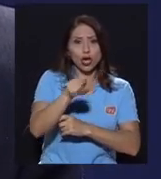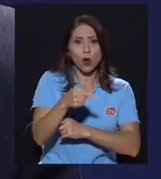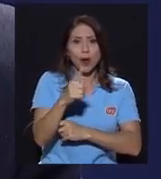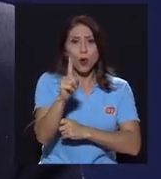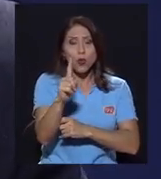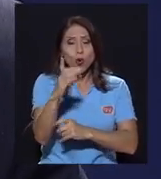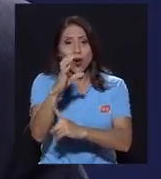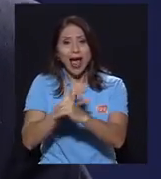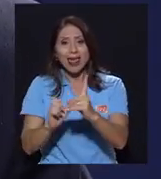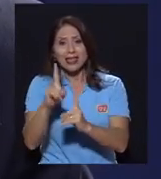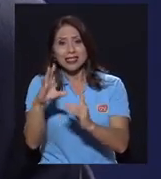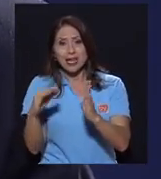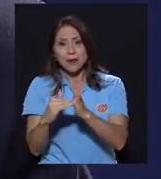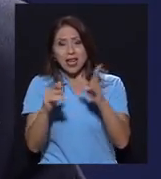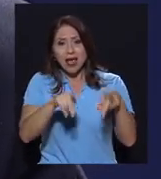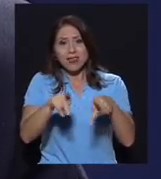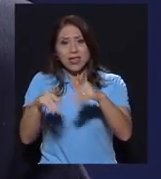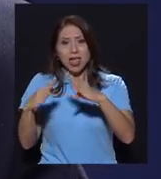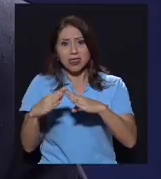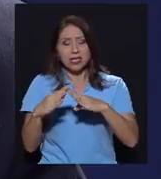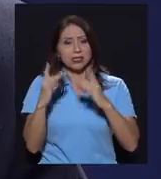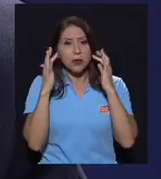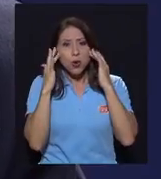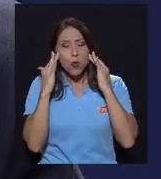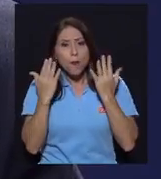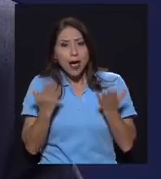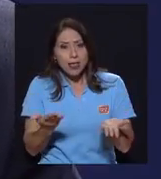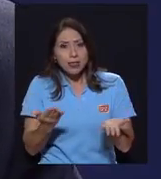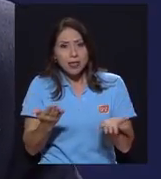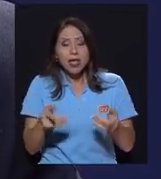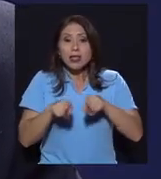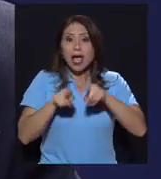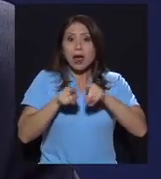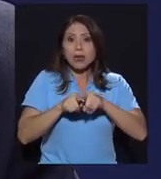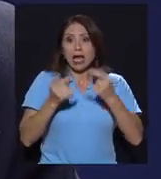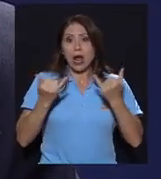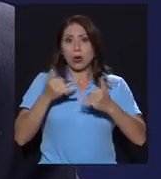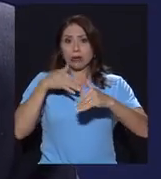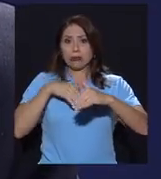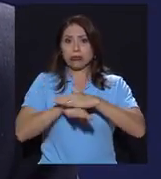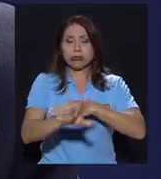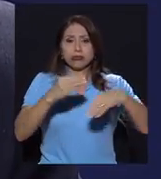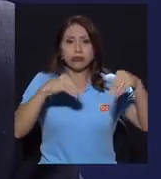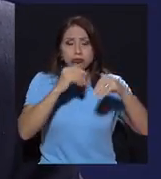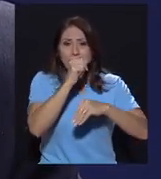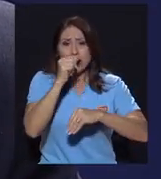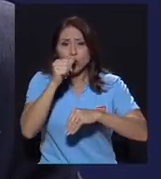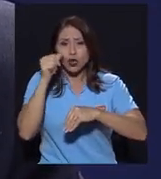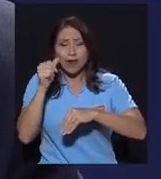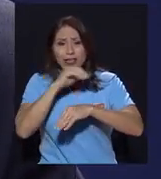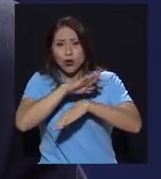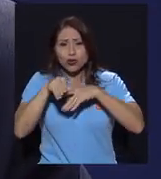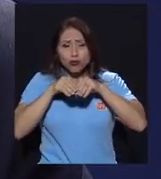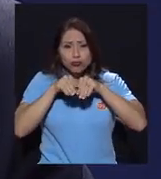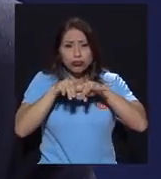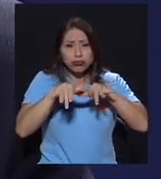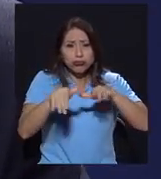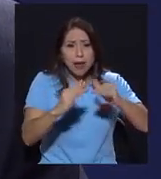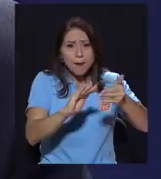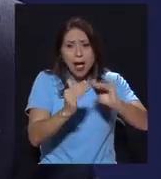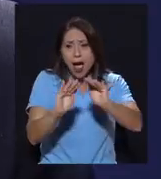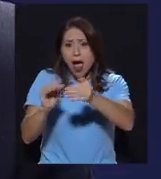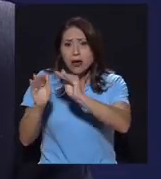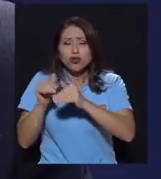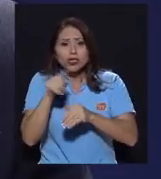100.000 habitantes lo cual es preocupante tenemos una incursión del narcotráfico que está llegando a todos nuestros barrios que están arrastrando